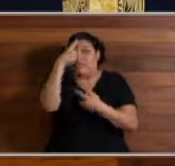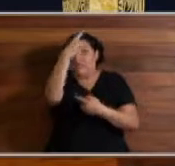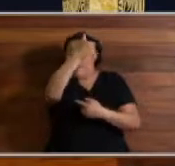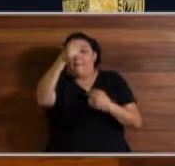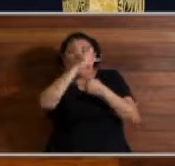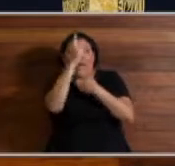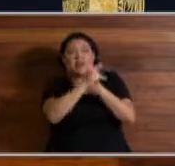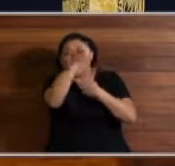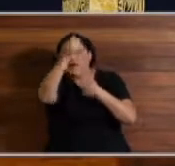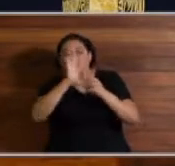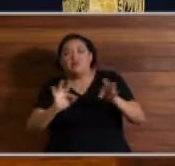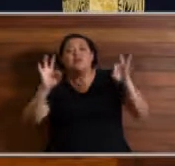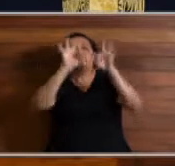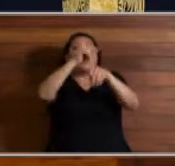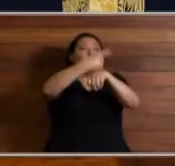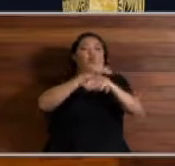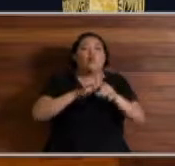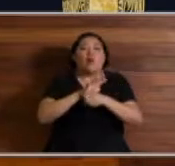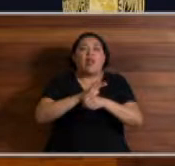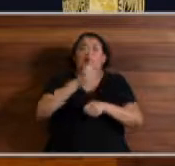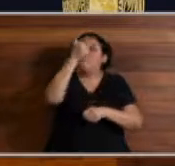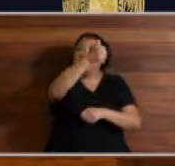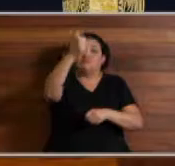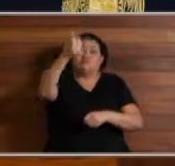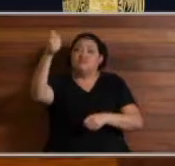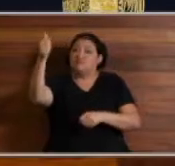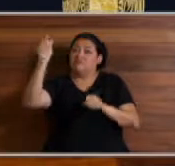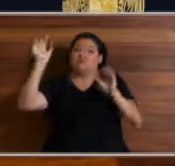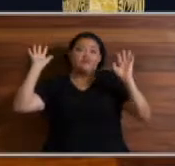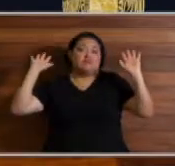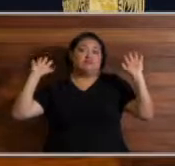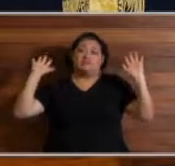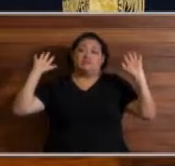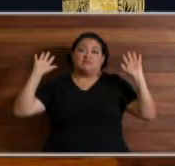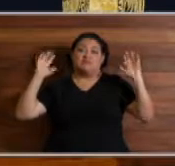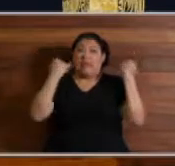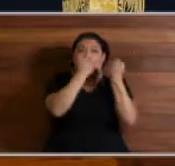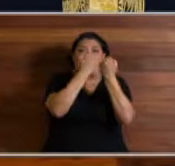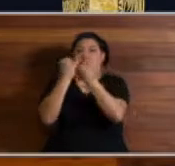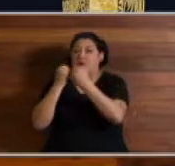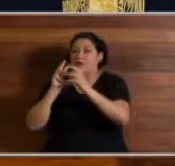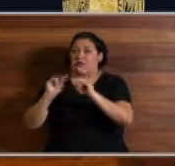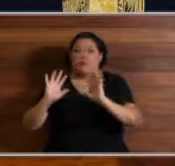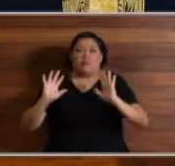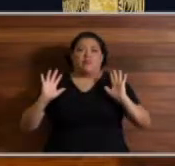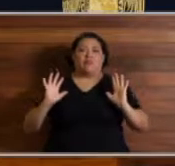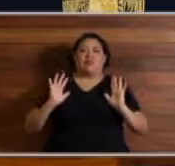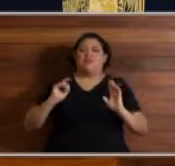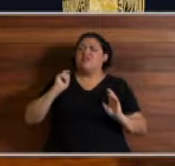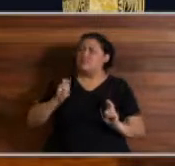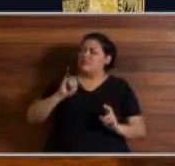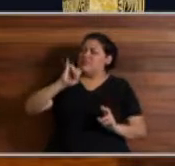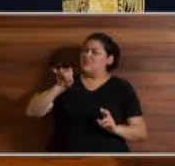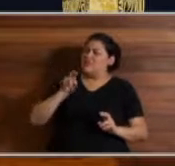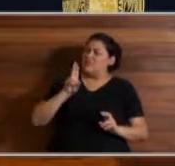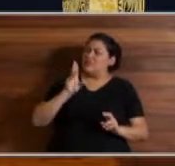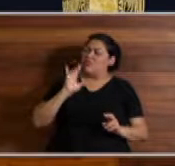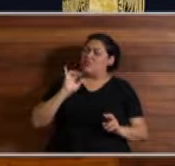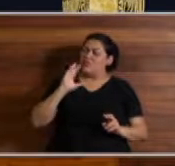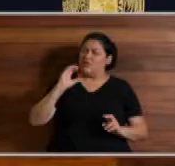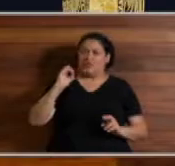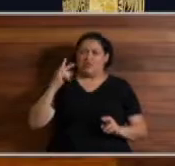prioridad. Y entonces, ¿de dónde viene el juicio político? Y termino así, antes de que